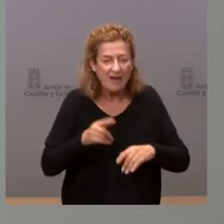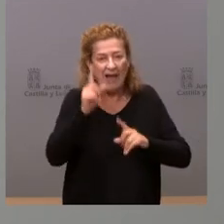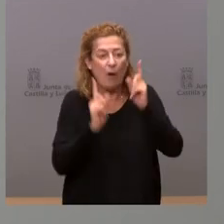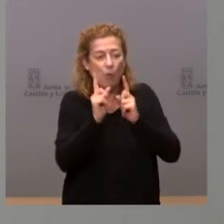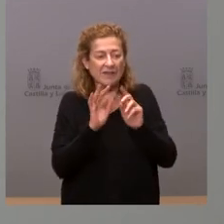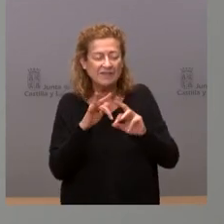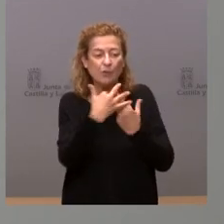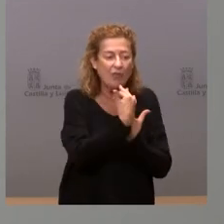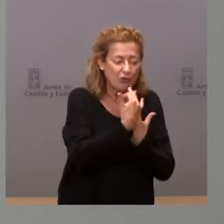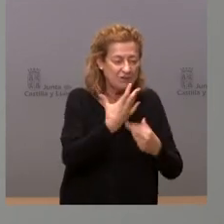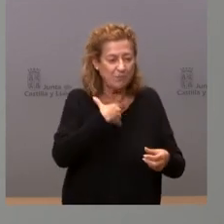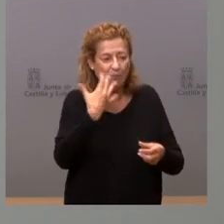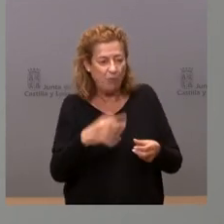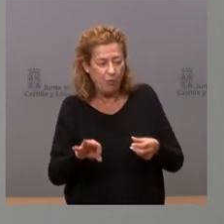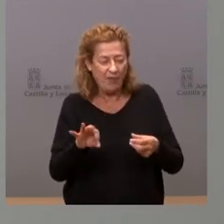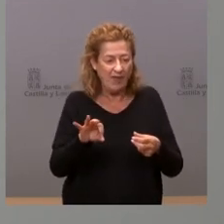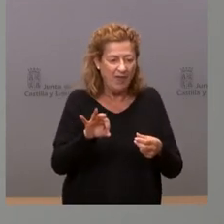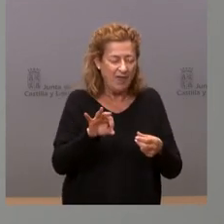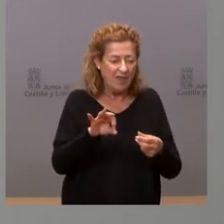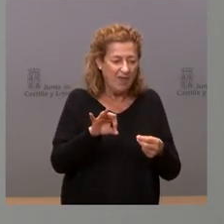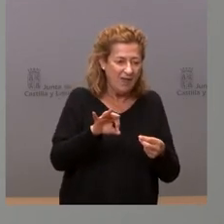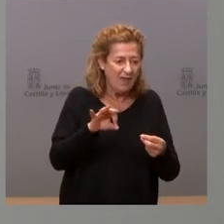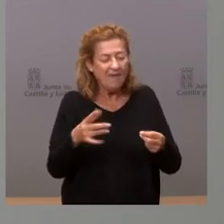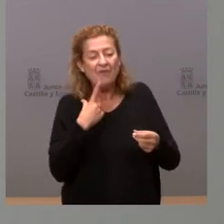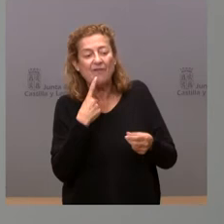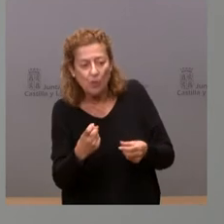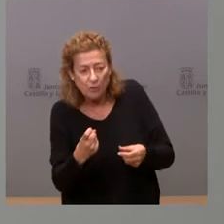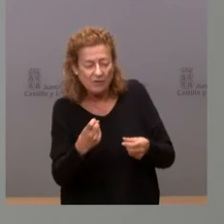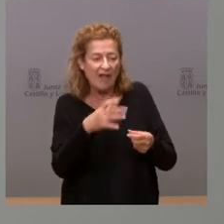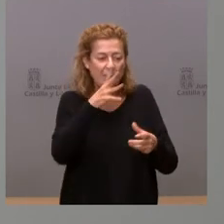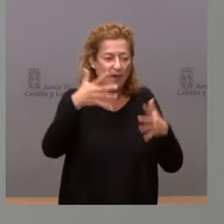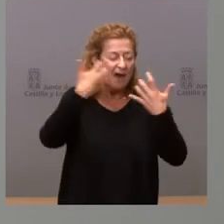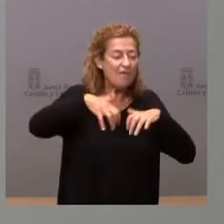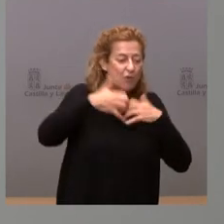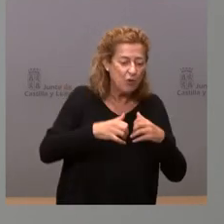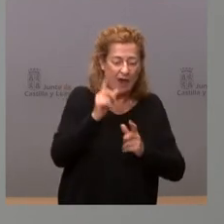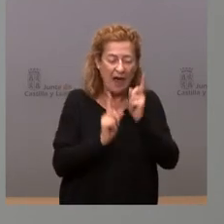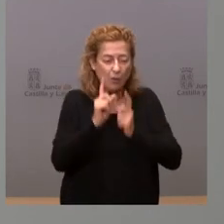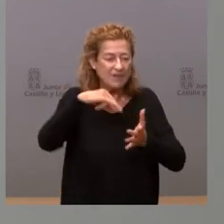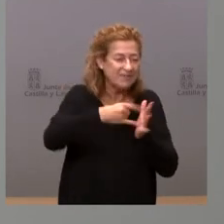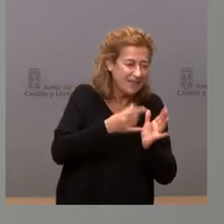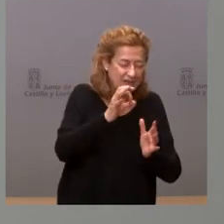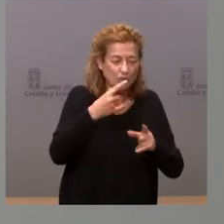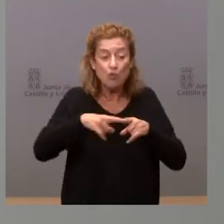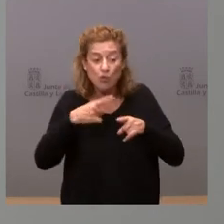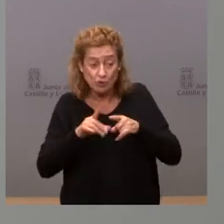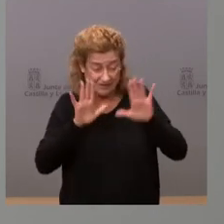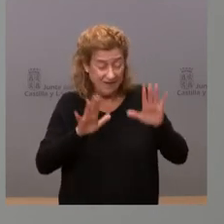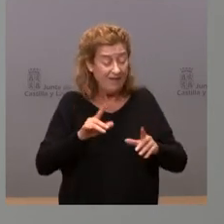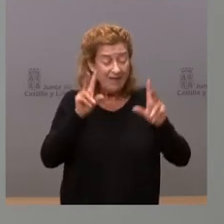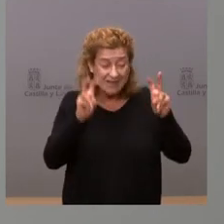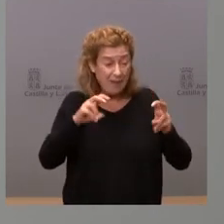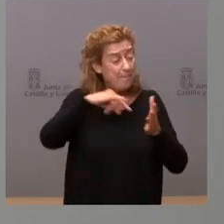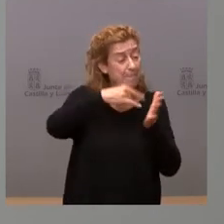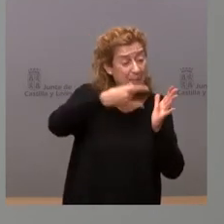pues tener dificultades en el funcionamiento de algunas técnicas de algunas cosas en cuanto al plano se les ha pedido